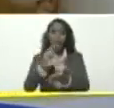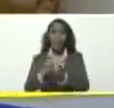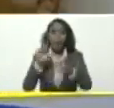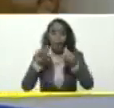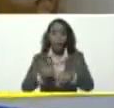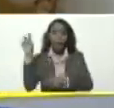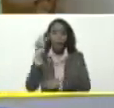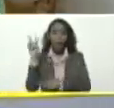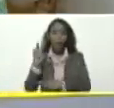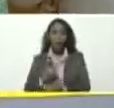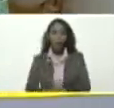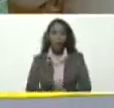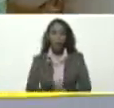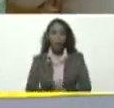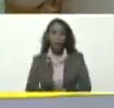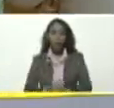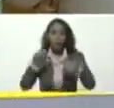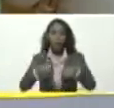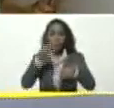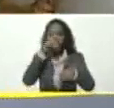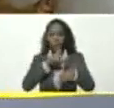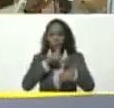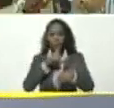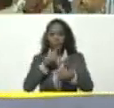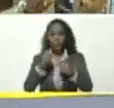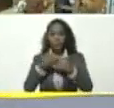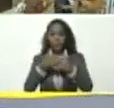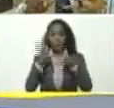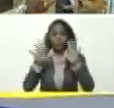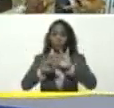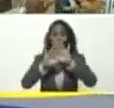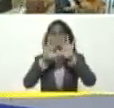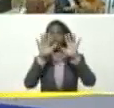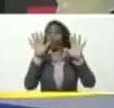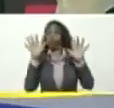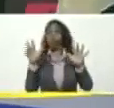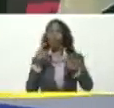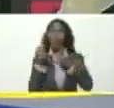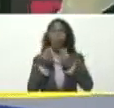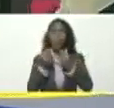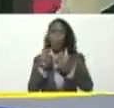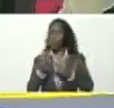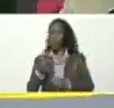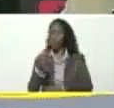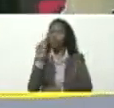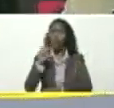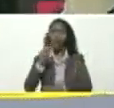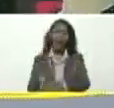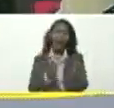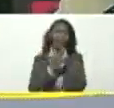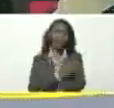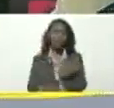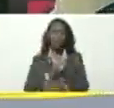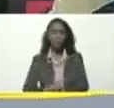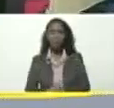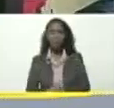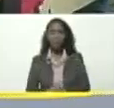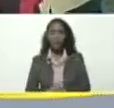Venezuela de este año ha brillado como ninguna otra. Ha